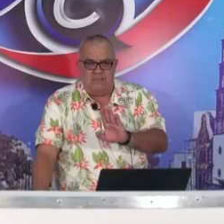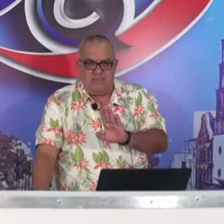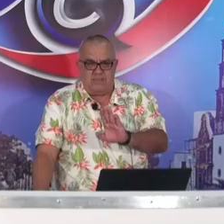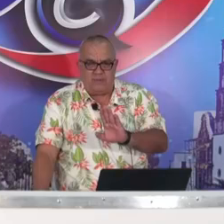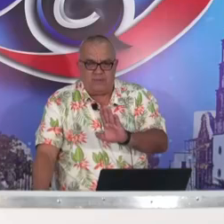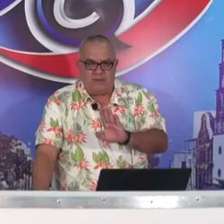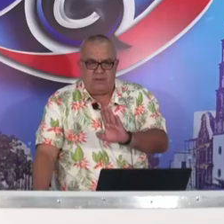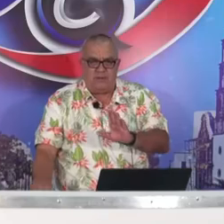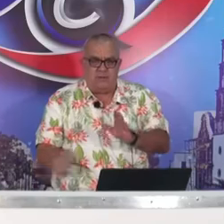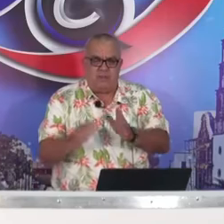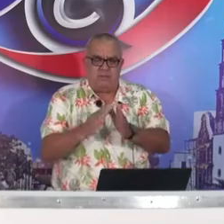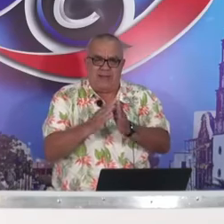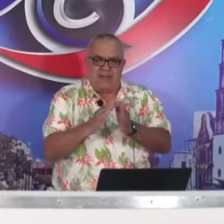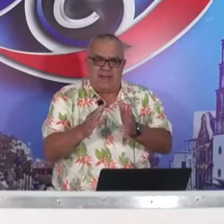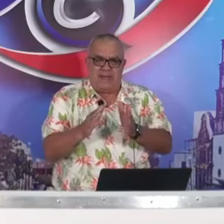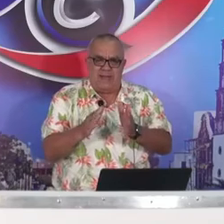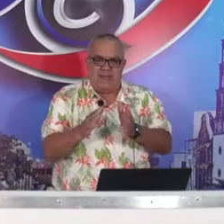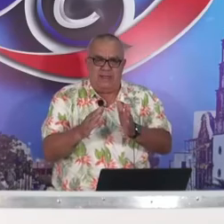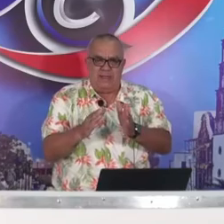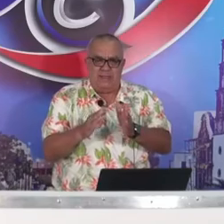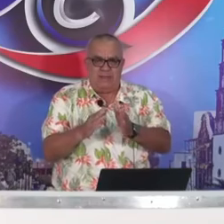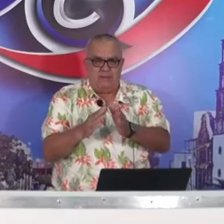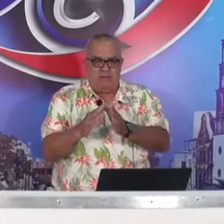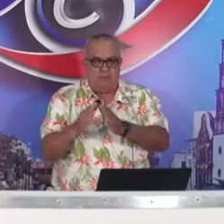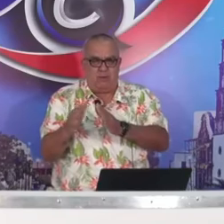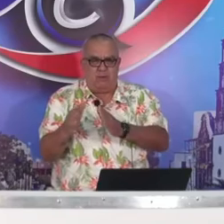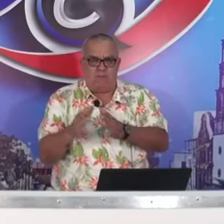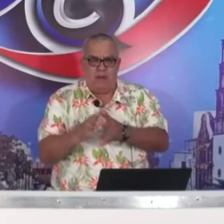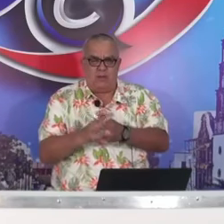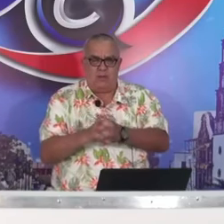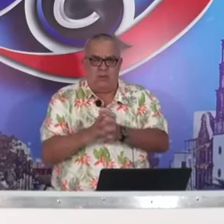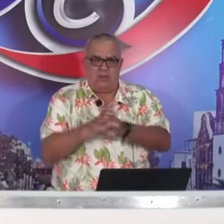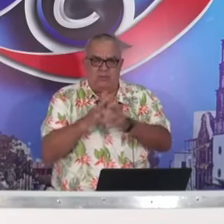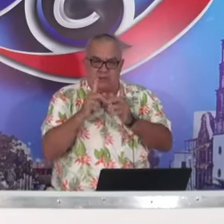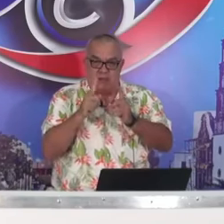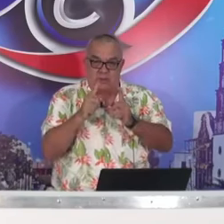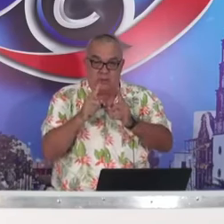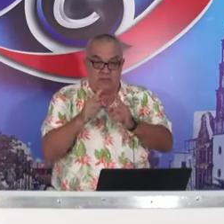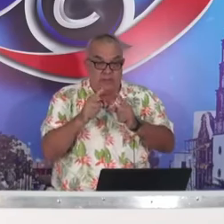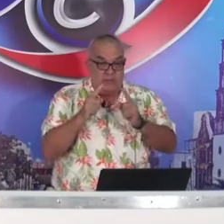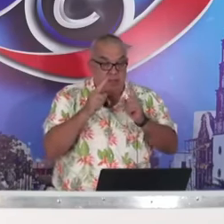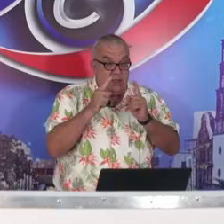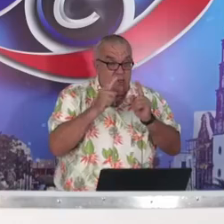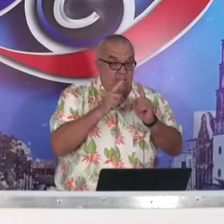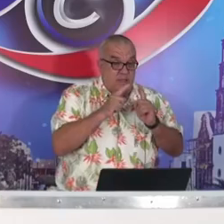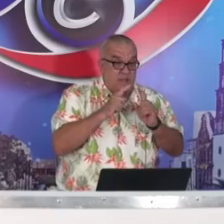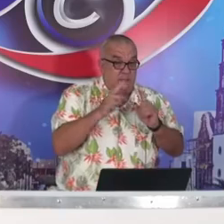precedente de un desmarcaje por completo de Ricardo Ortiz.